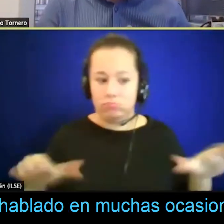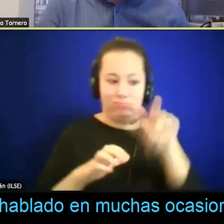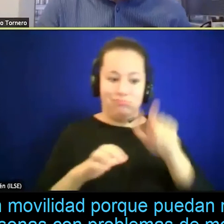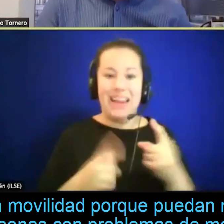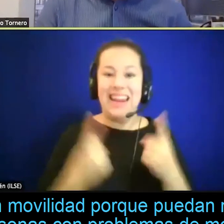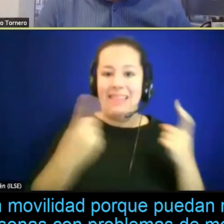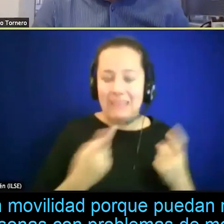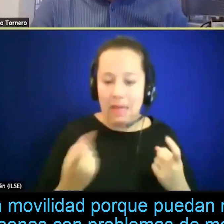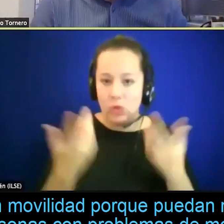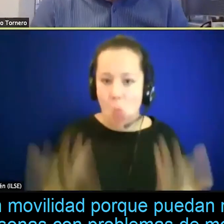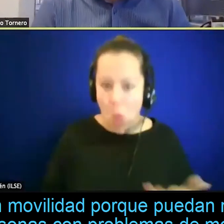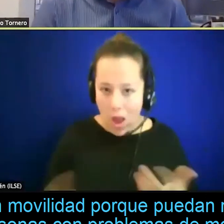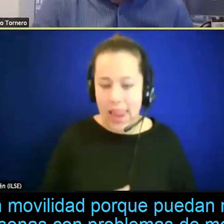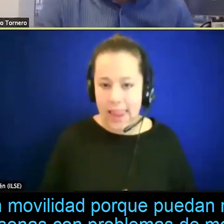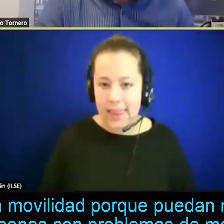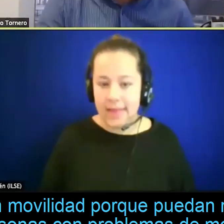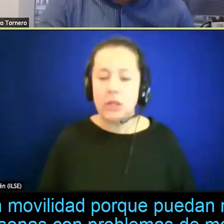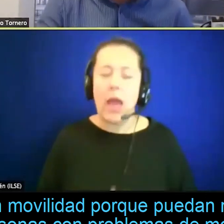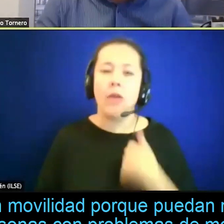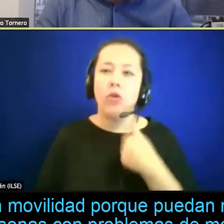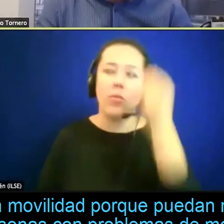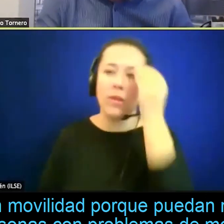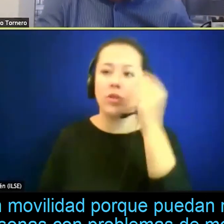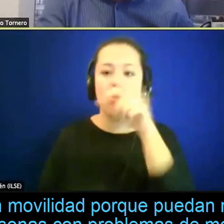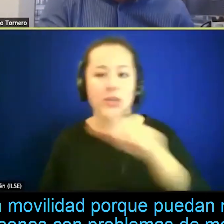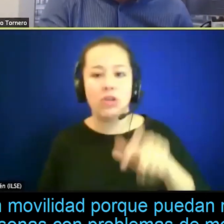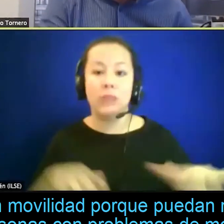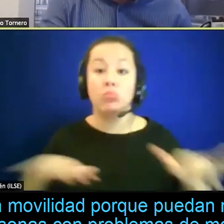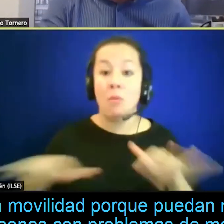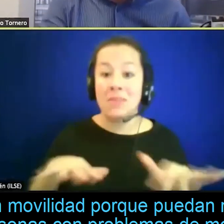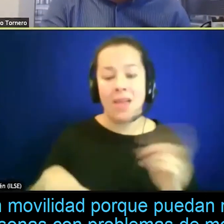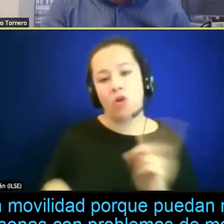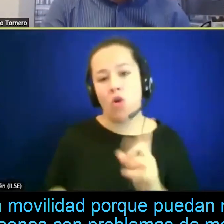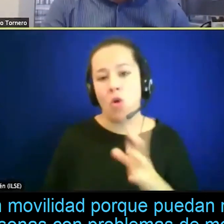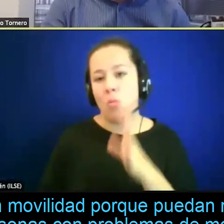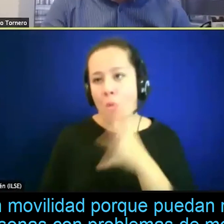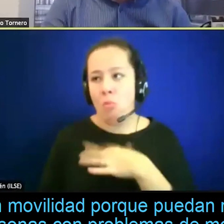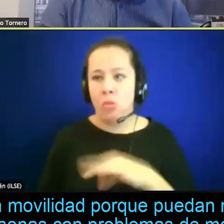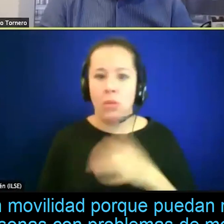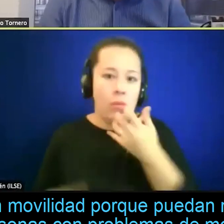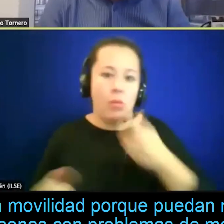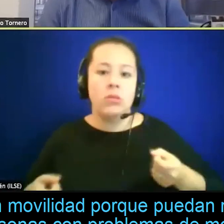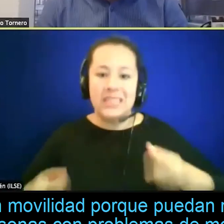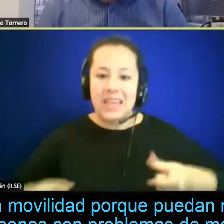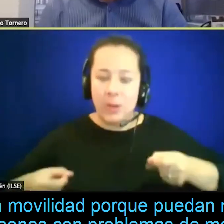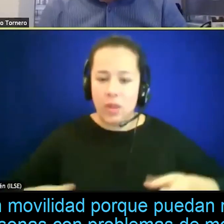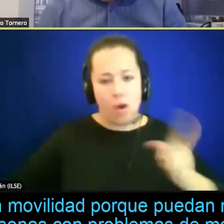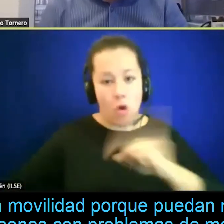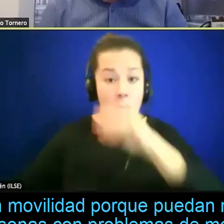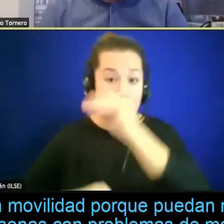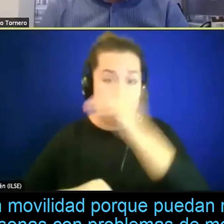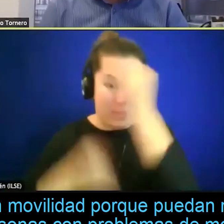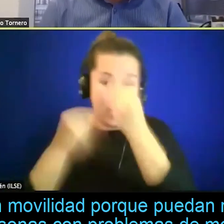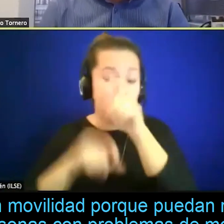es decir, ya no me pienso en personas con movilidad porque puedan moverse con silla de ruedas, sino pienso en personas que tienen un problema